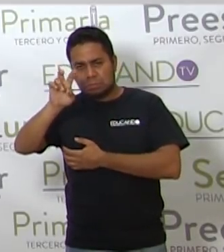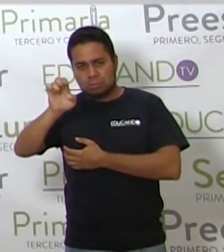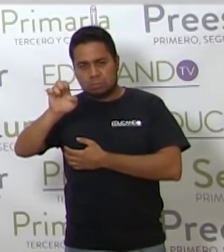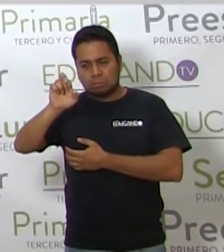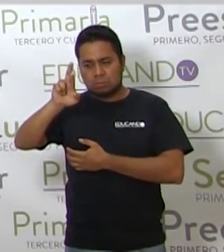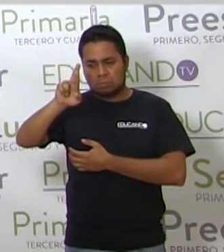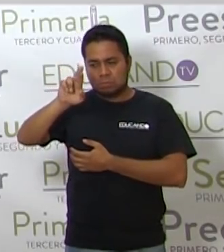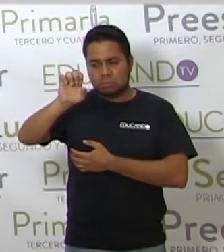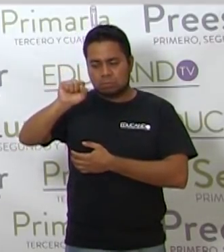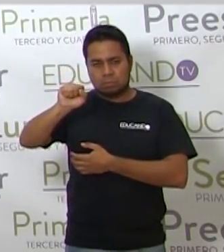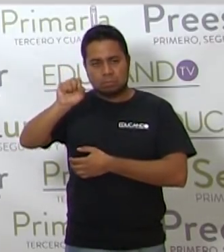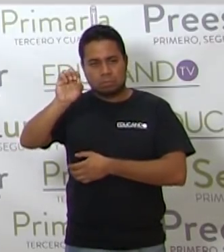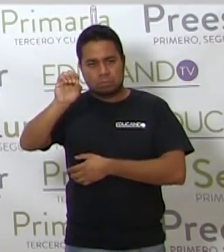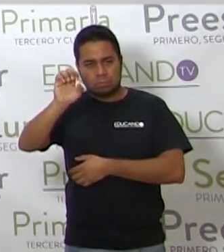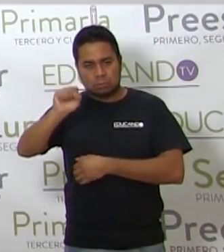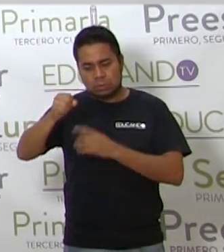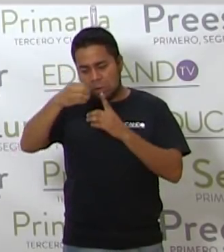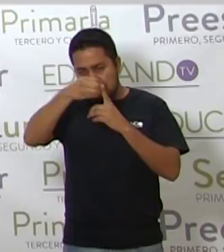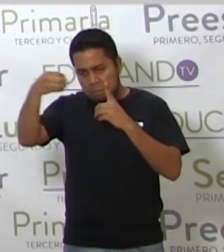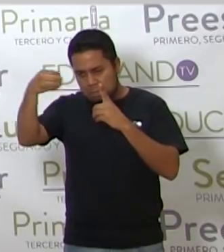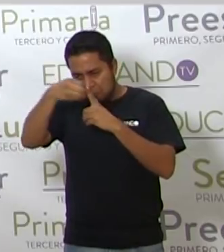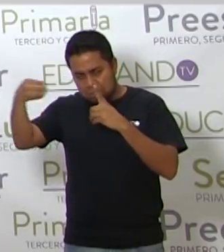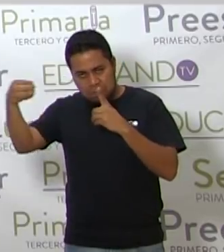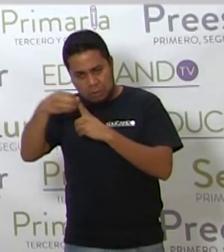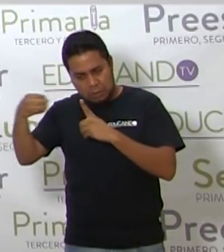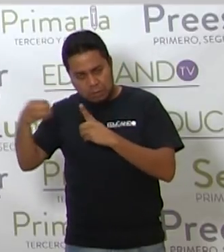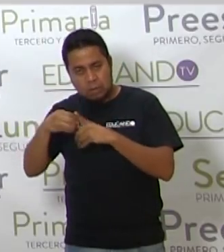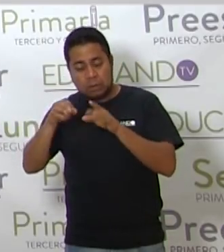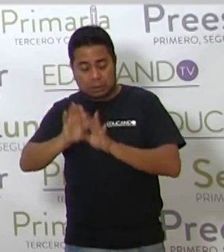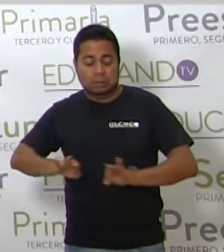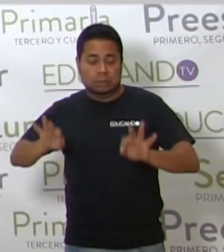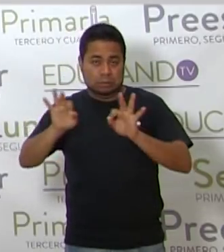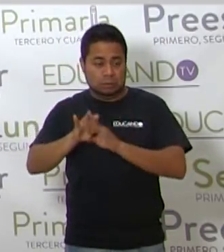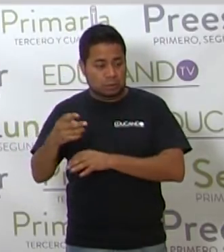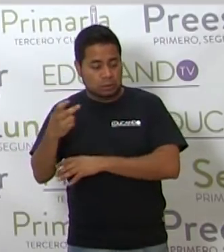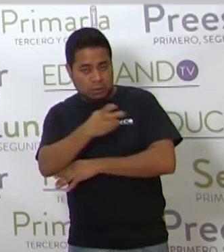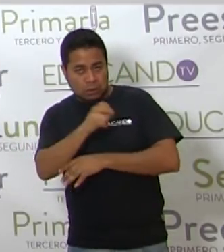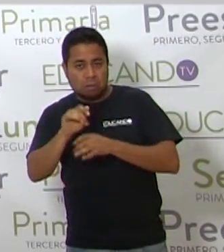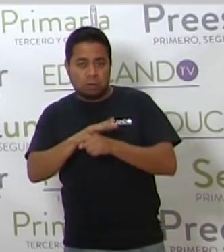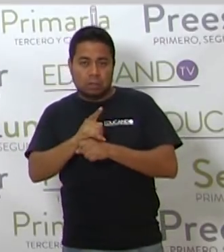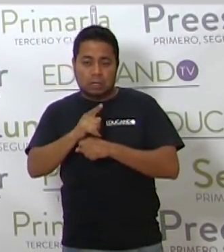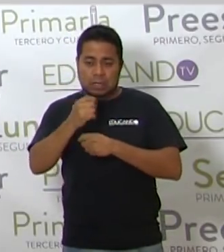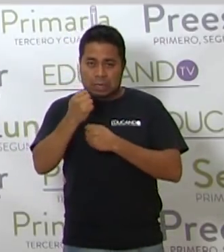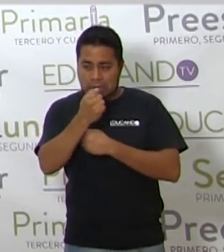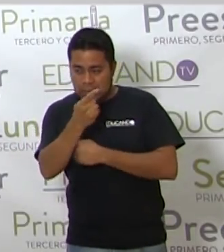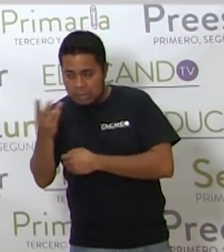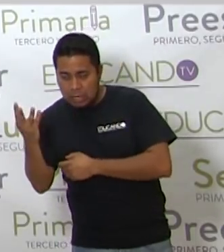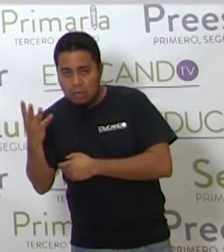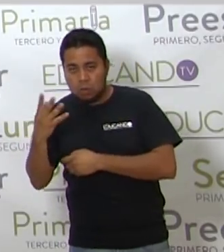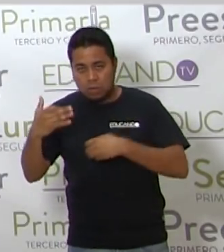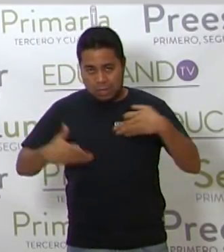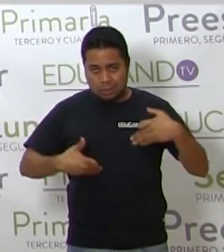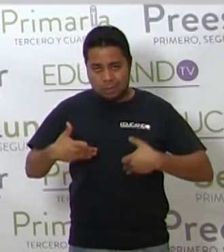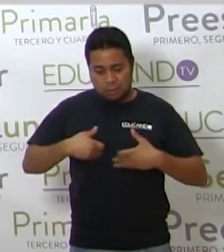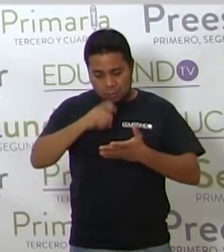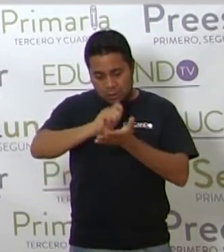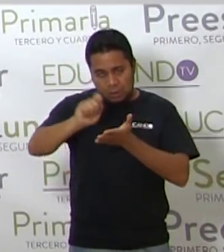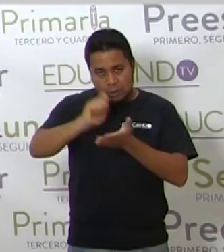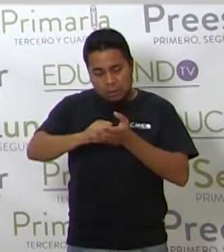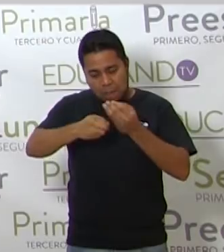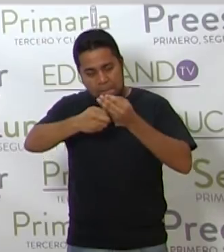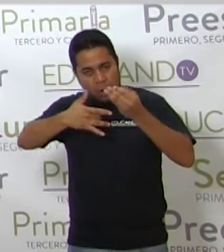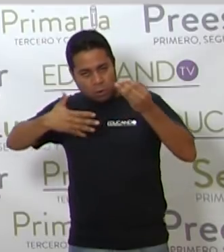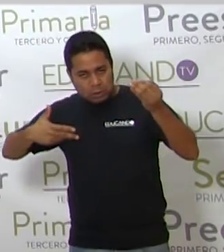Es importante esta parte porque algunas obras de teatro van a estar escritas en forma de prosas o versos,